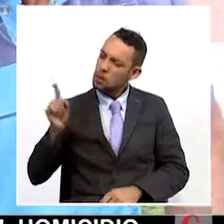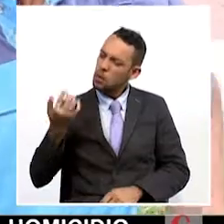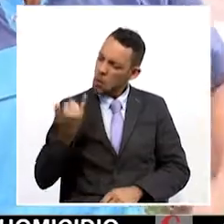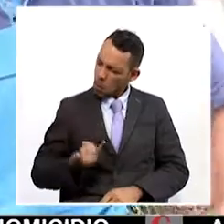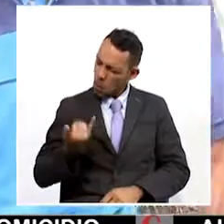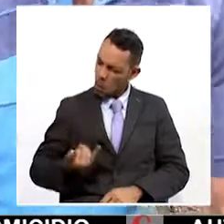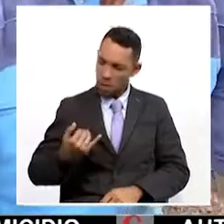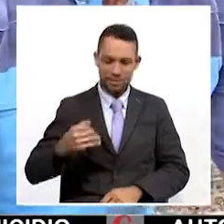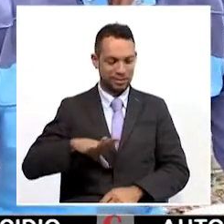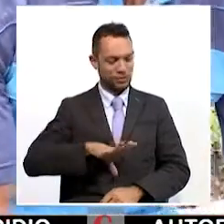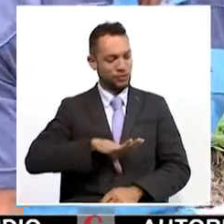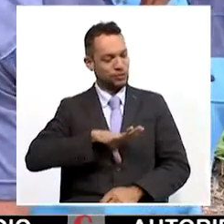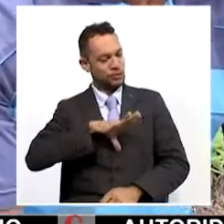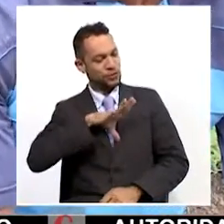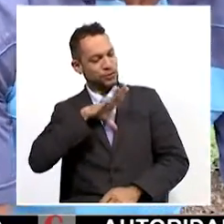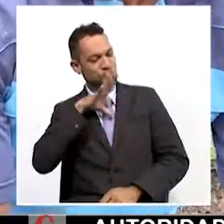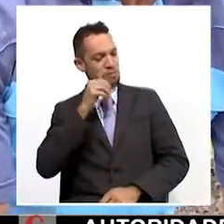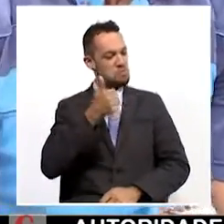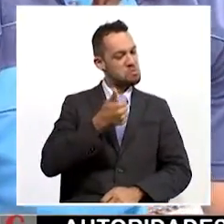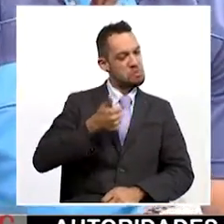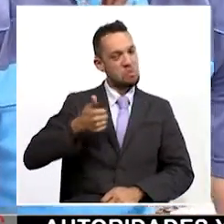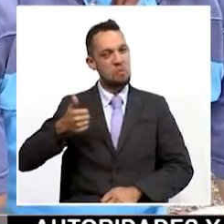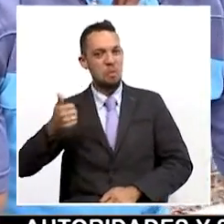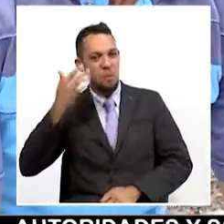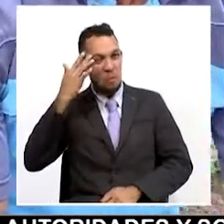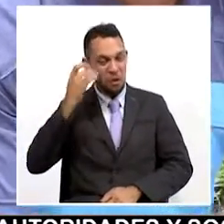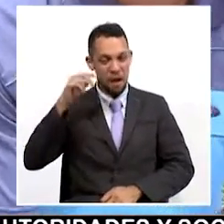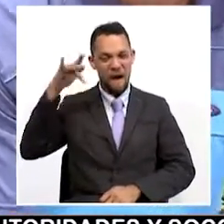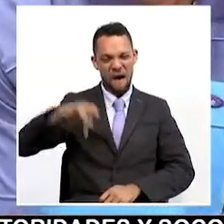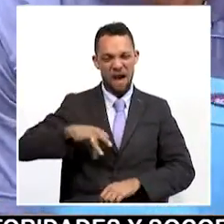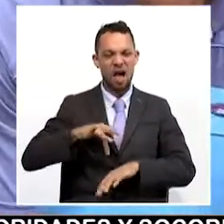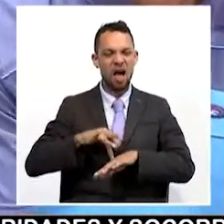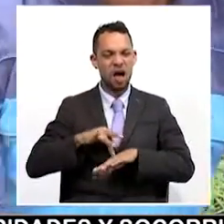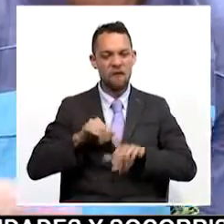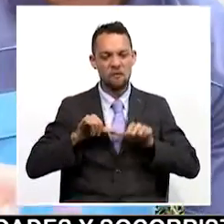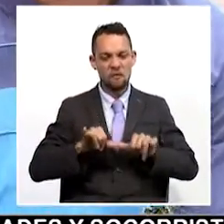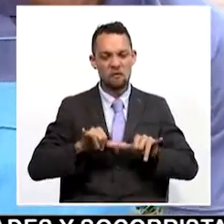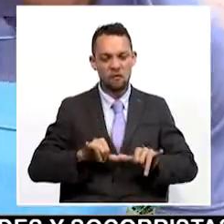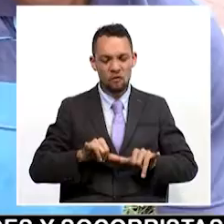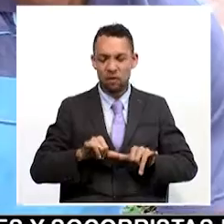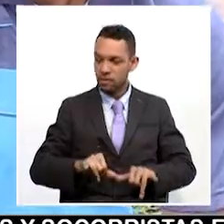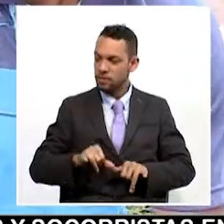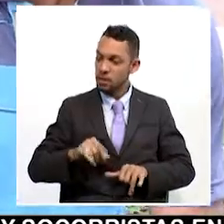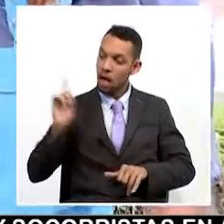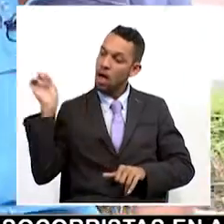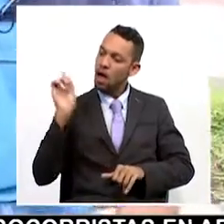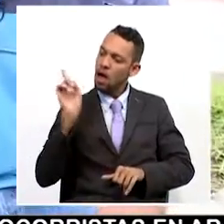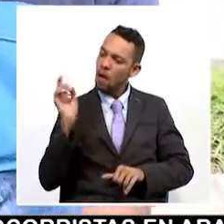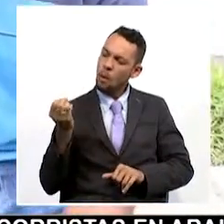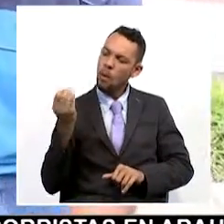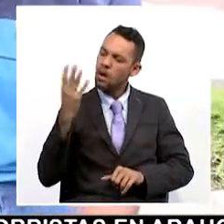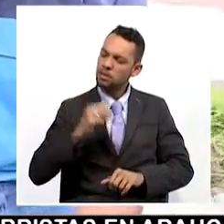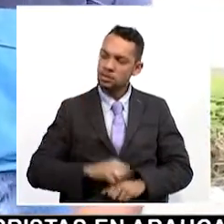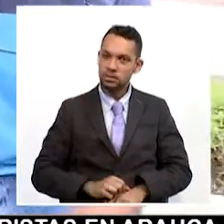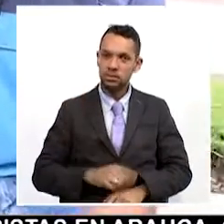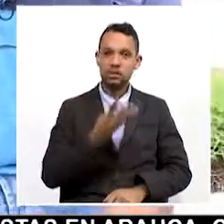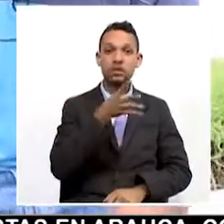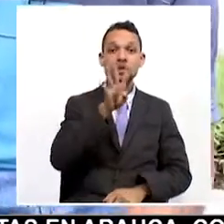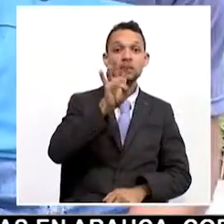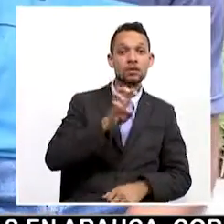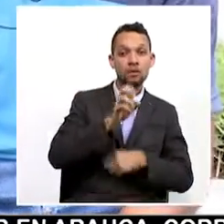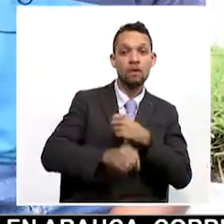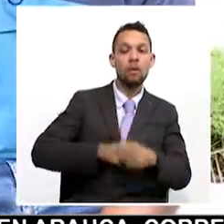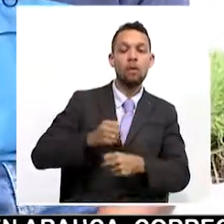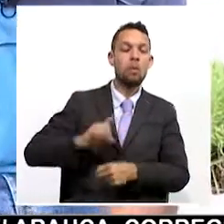siento orgulloso, orgulloso, orgulloso de estar aquí parqueado en Villa María. ¿Hace cuánto me dijo que vendía ahí? Hace 19 años.